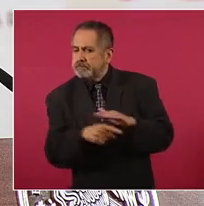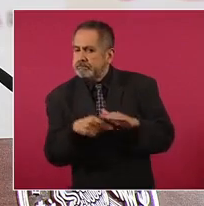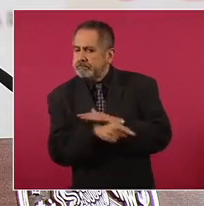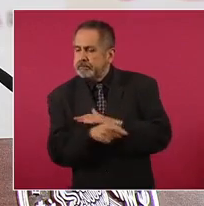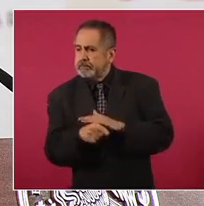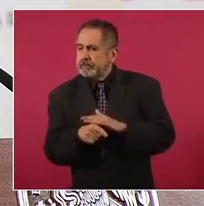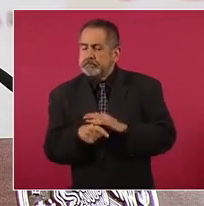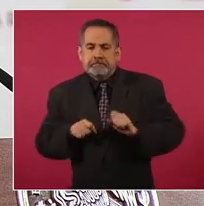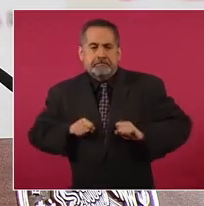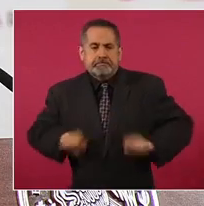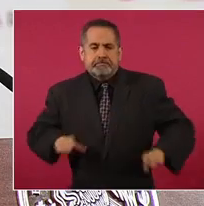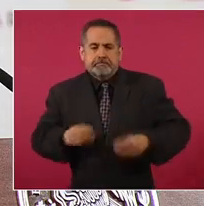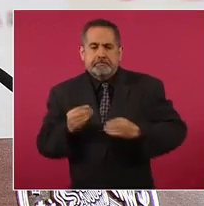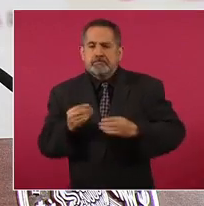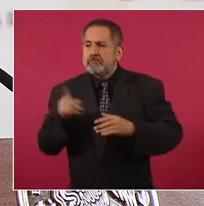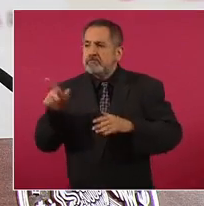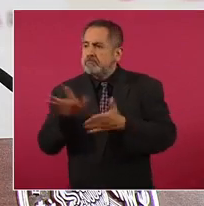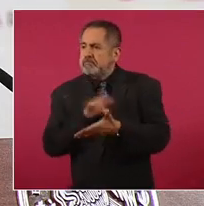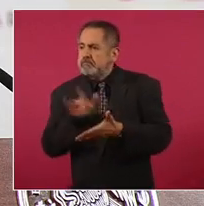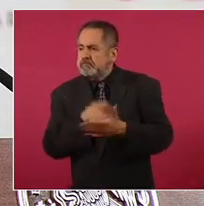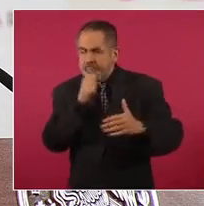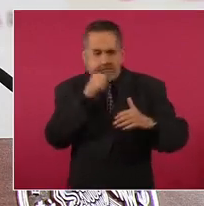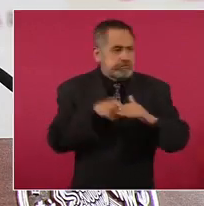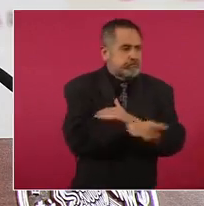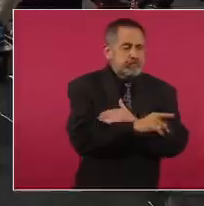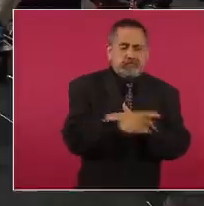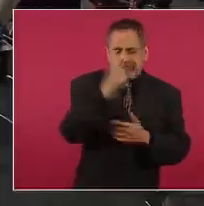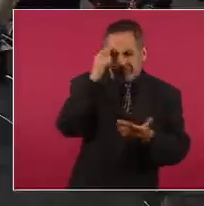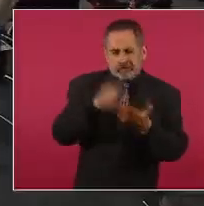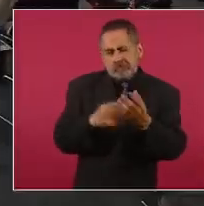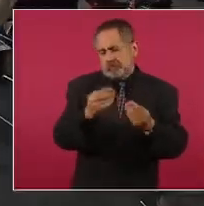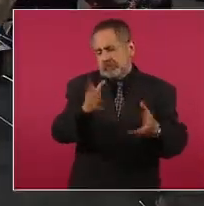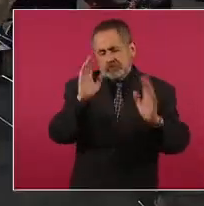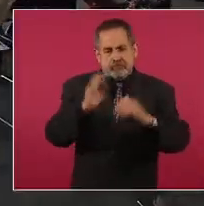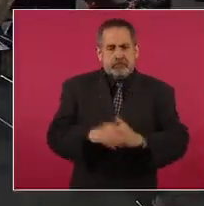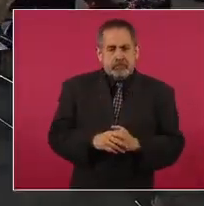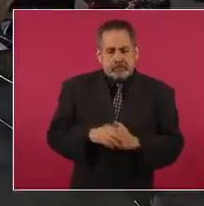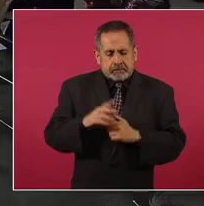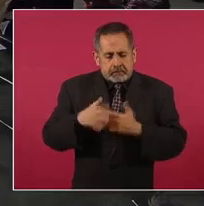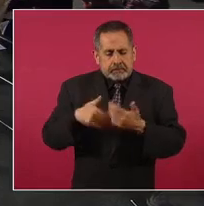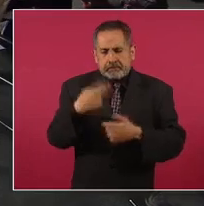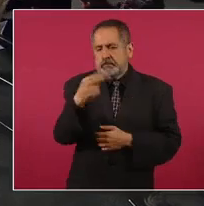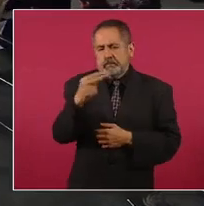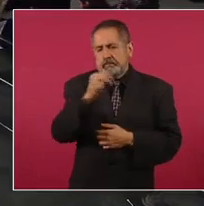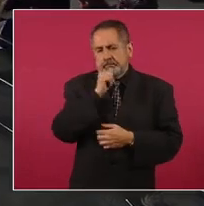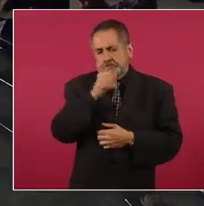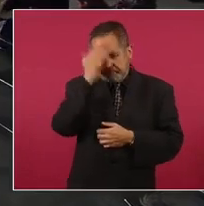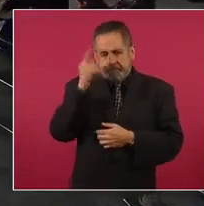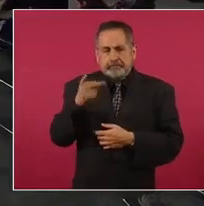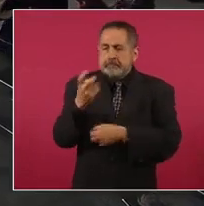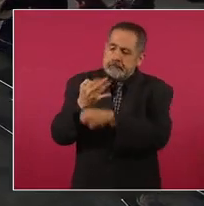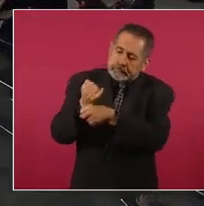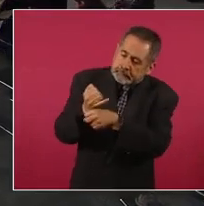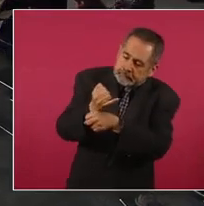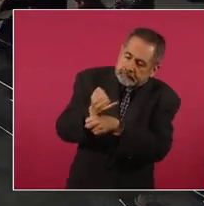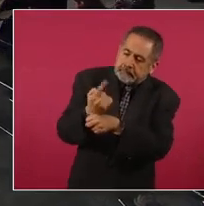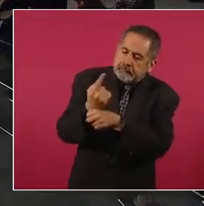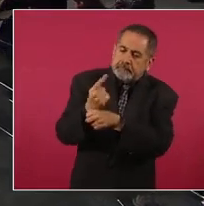personas sobre las cuales hay procesos iniciados. No, pues ahí hay, no vamos a dar nombres, ¿para qué? Para eso son las